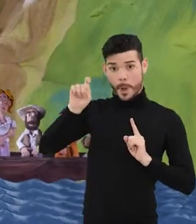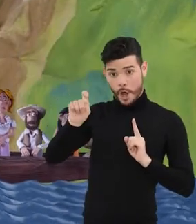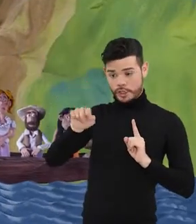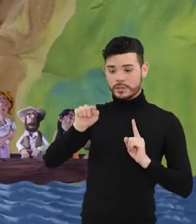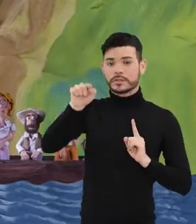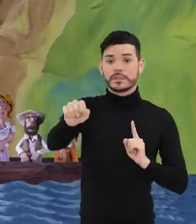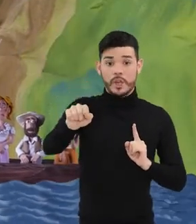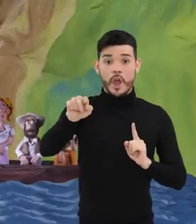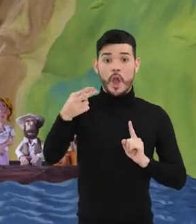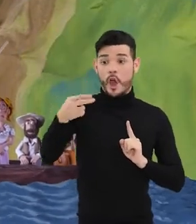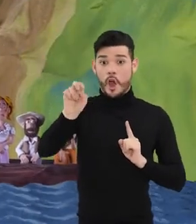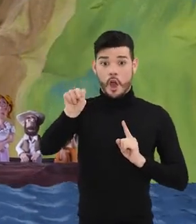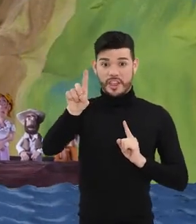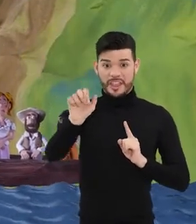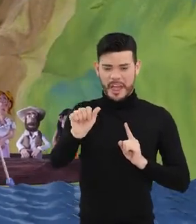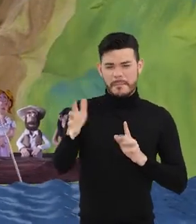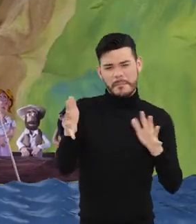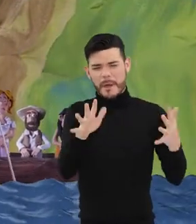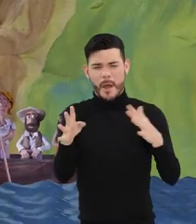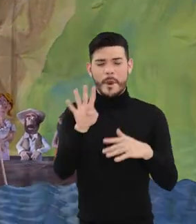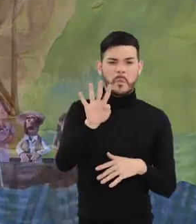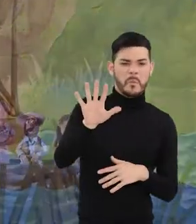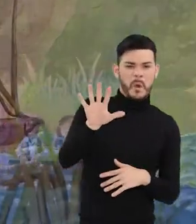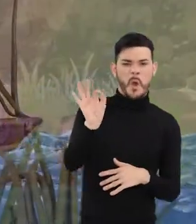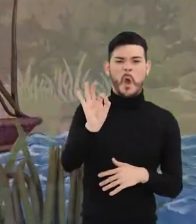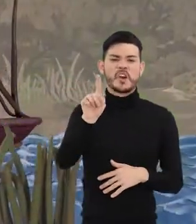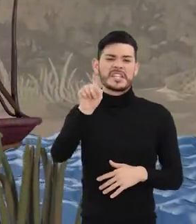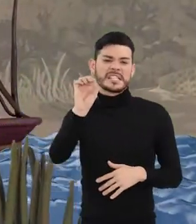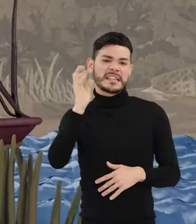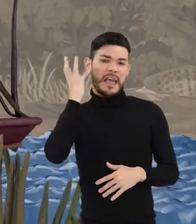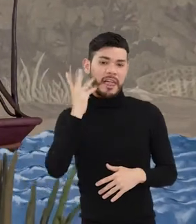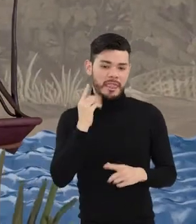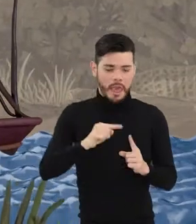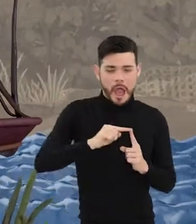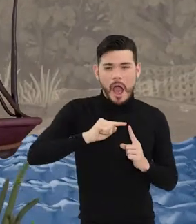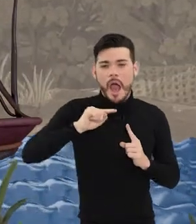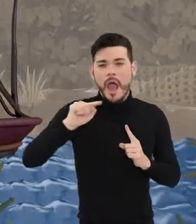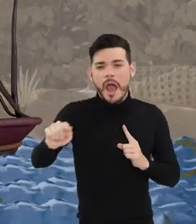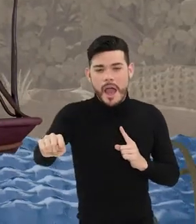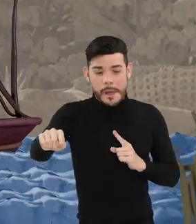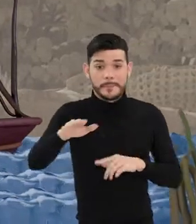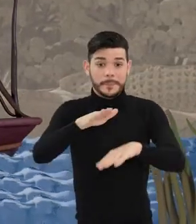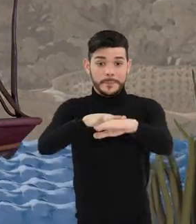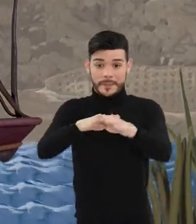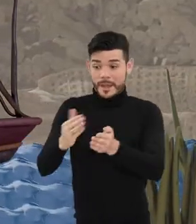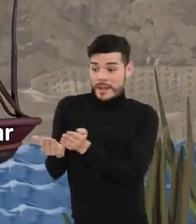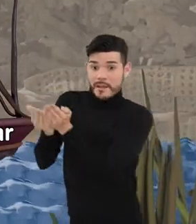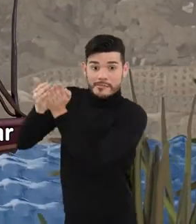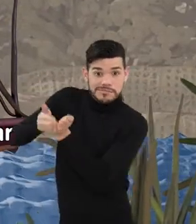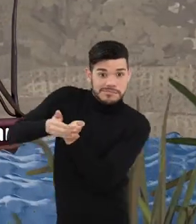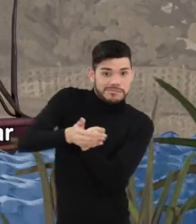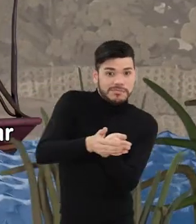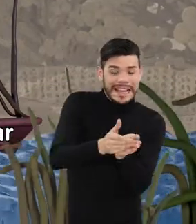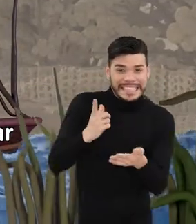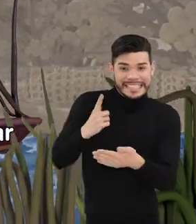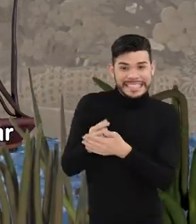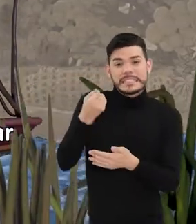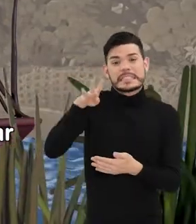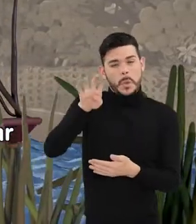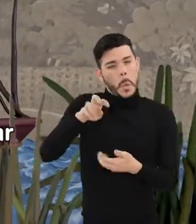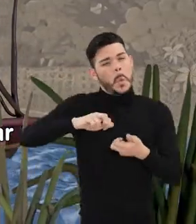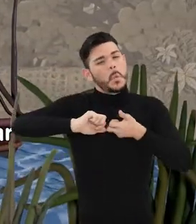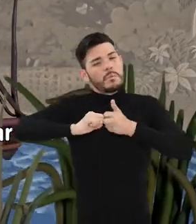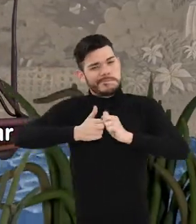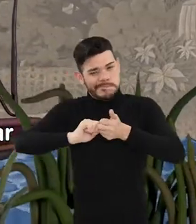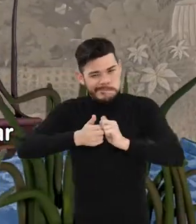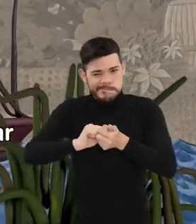Mompox hasta Honda. Los barcos a vapor introducidos en la primera mitad del siglo XIX tuvieron enormes problemas